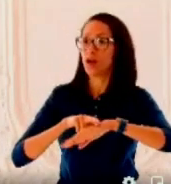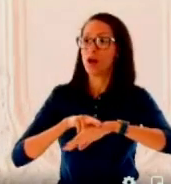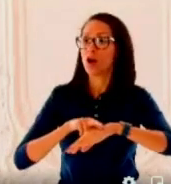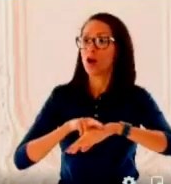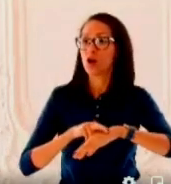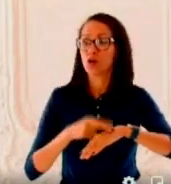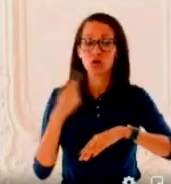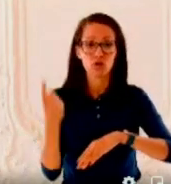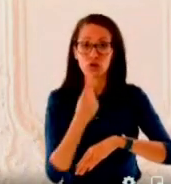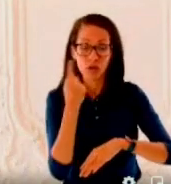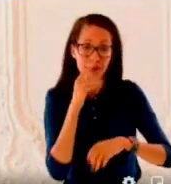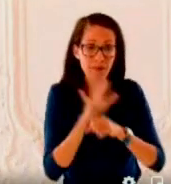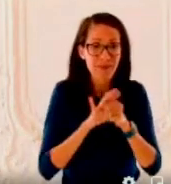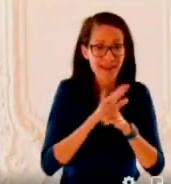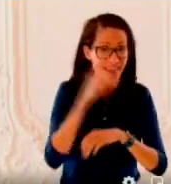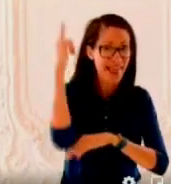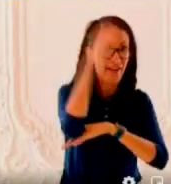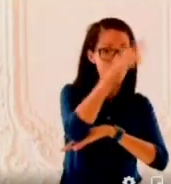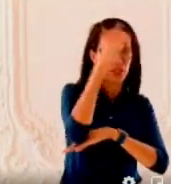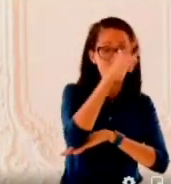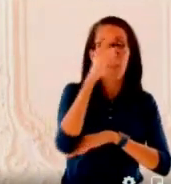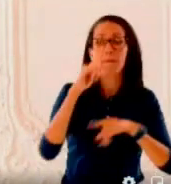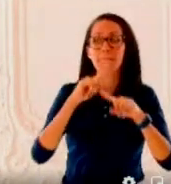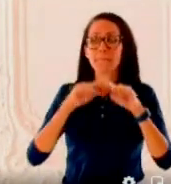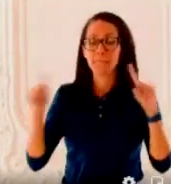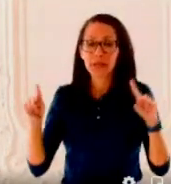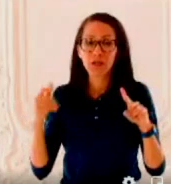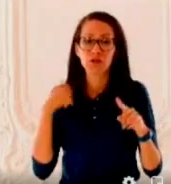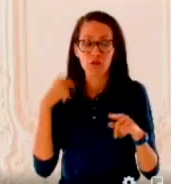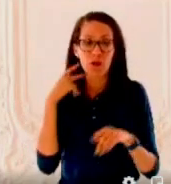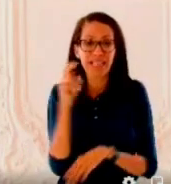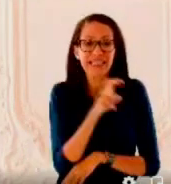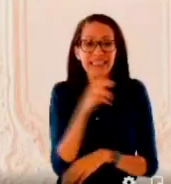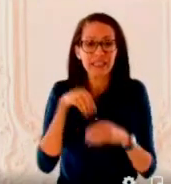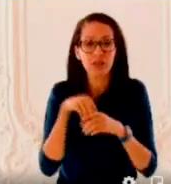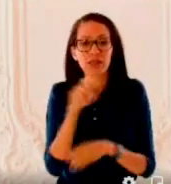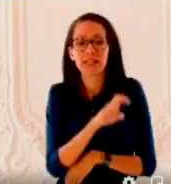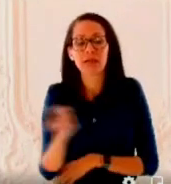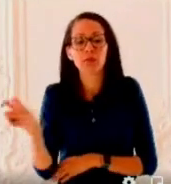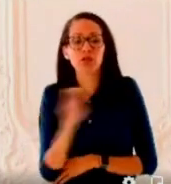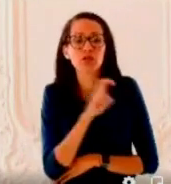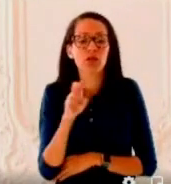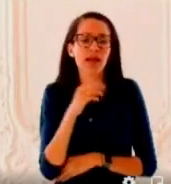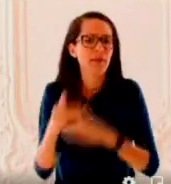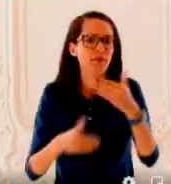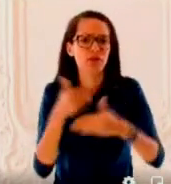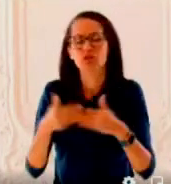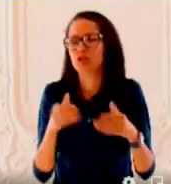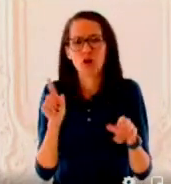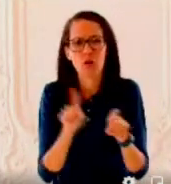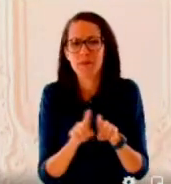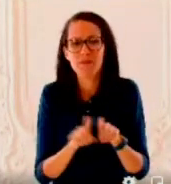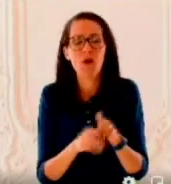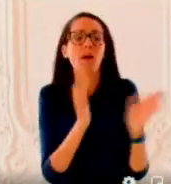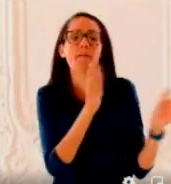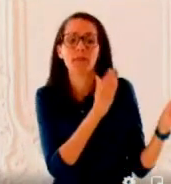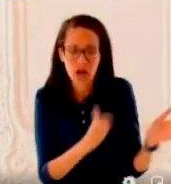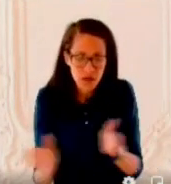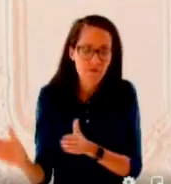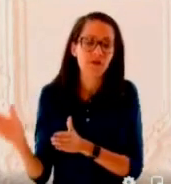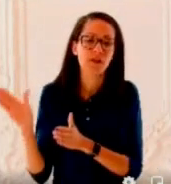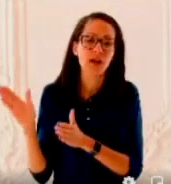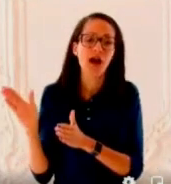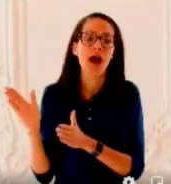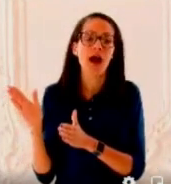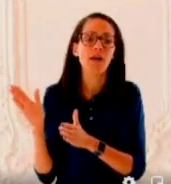área de aviación, pero lo que yo veo es, dentro de la transportación, el proceso siempre es el mismo. Planificamos, hacemos un